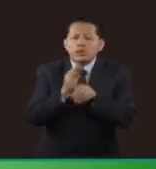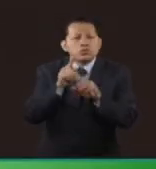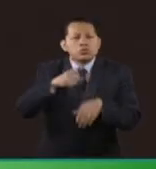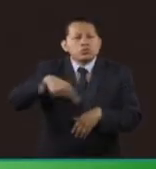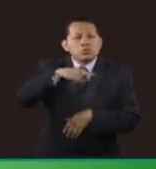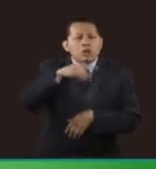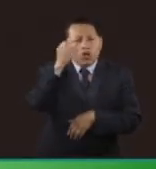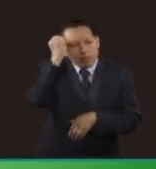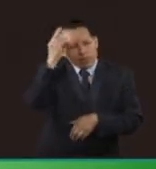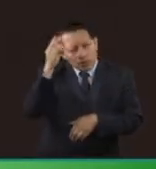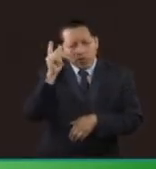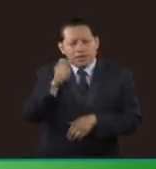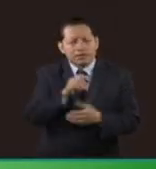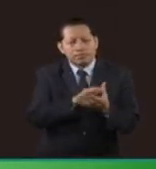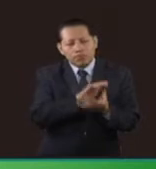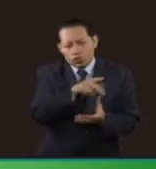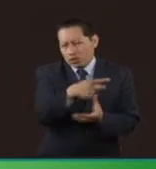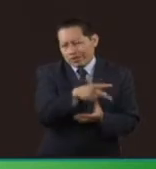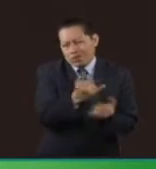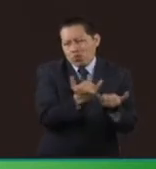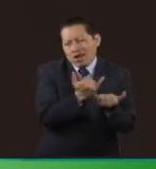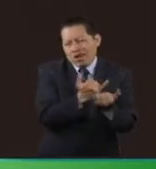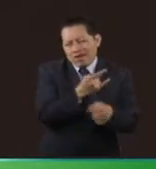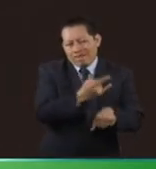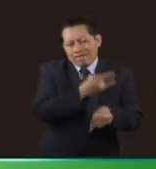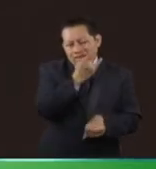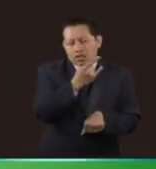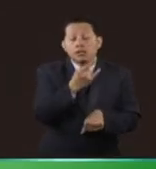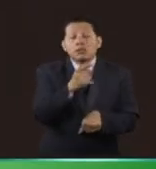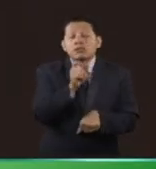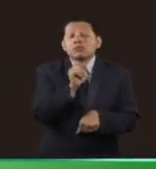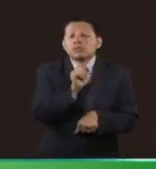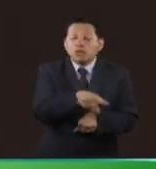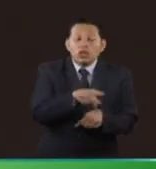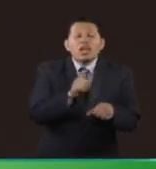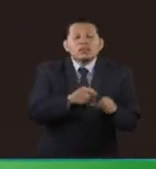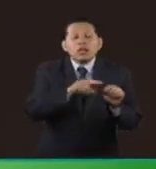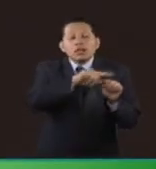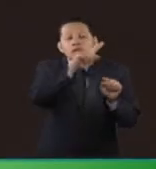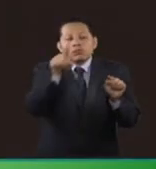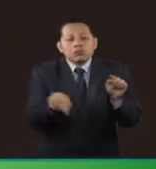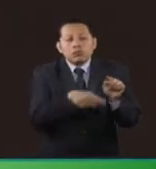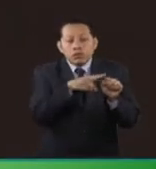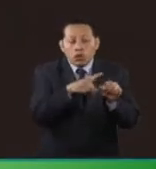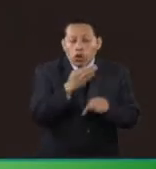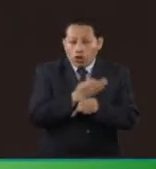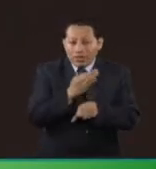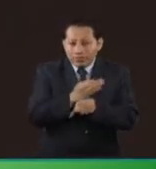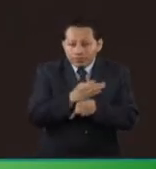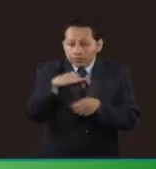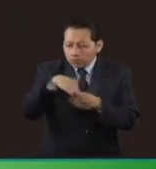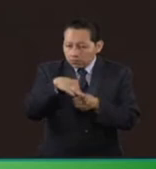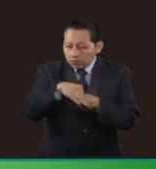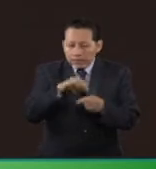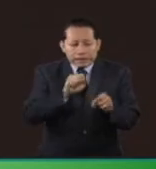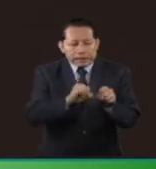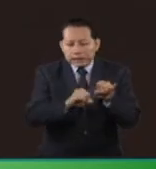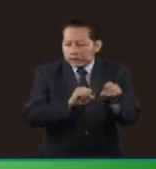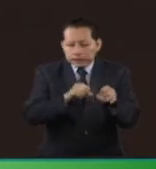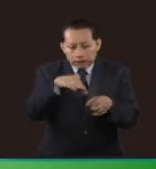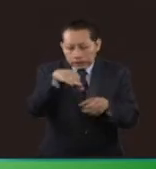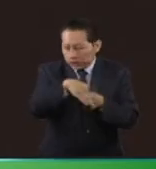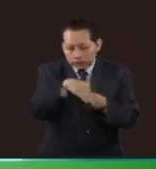aún fraudulentas como las suyas, son cíclicas y quienes votan hoy a favor de este atropello algún